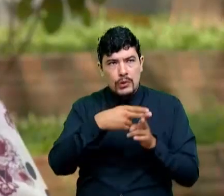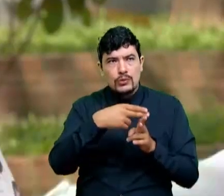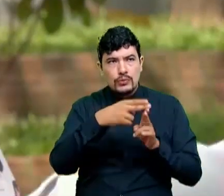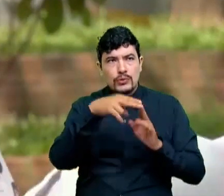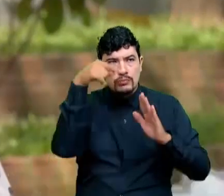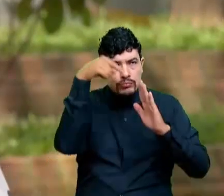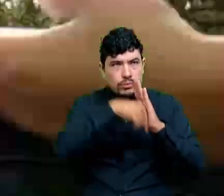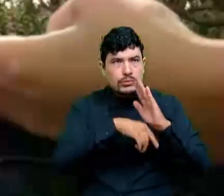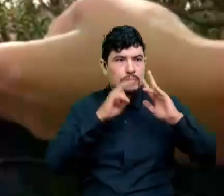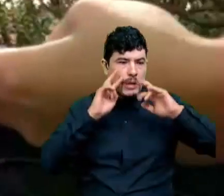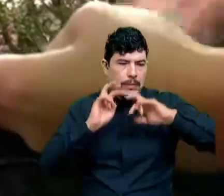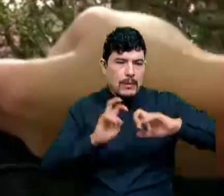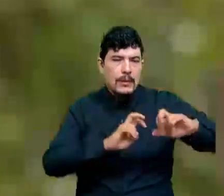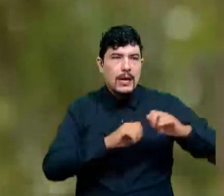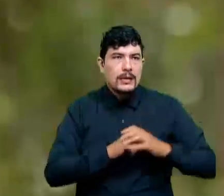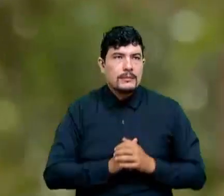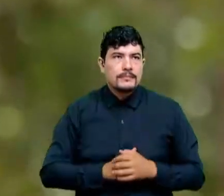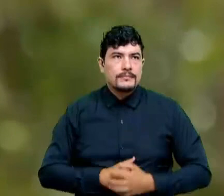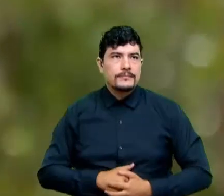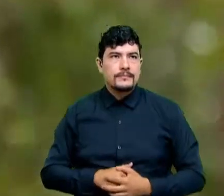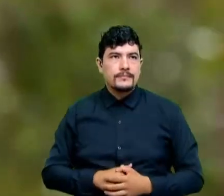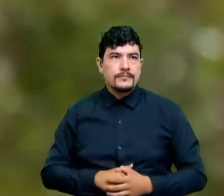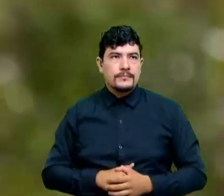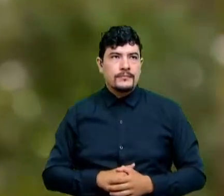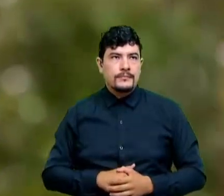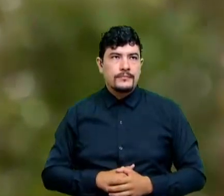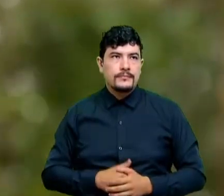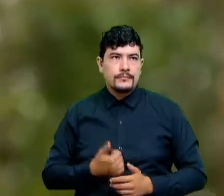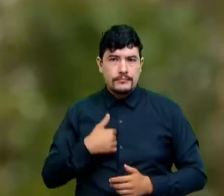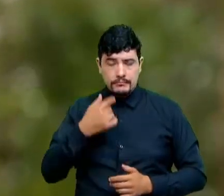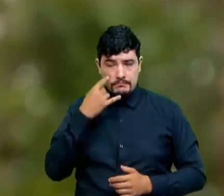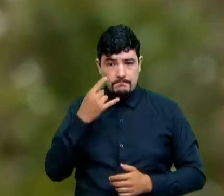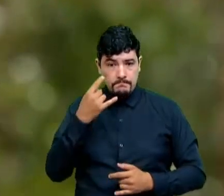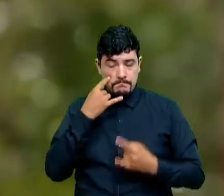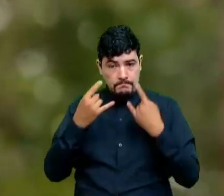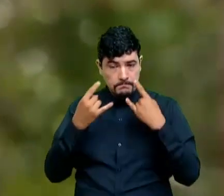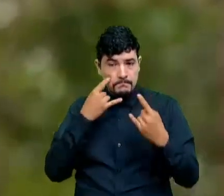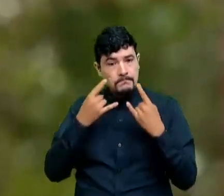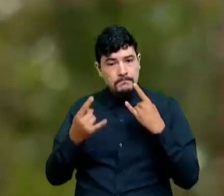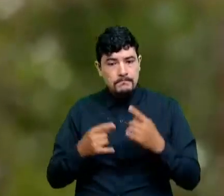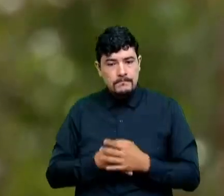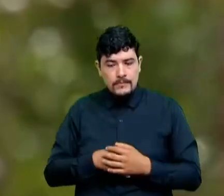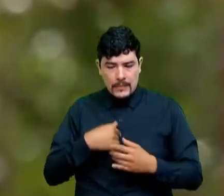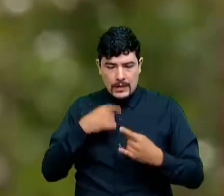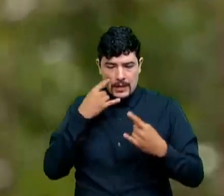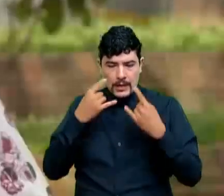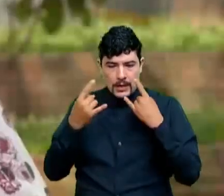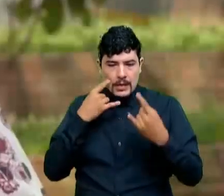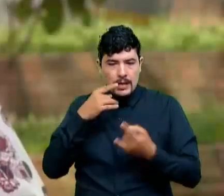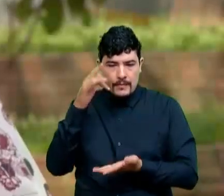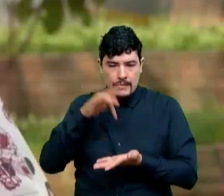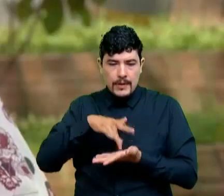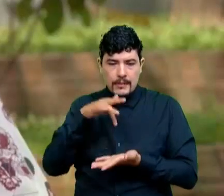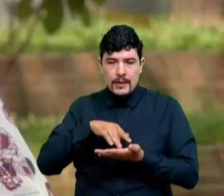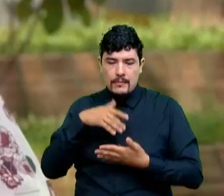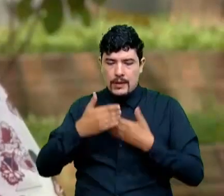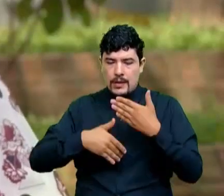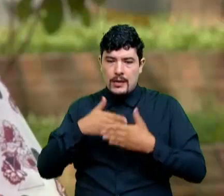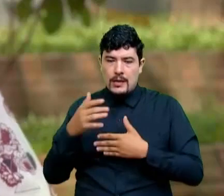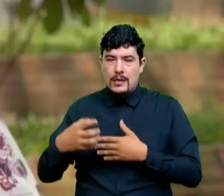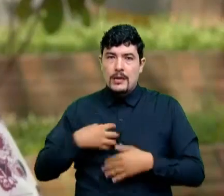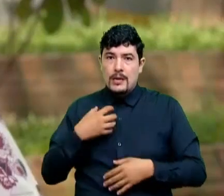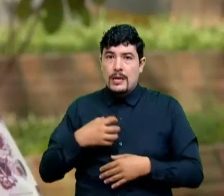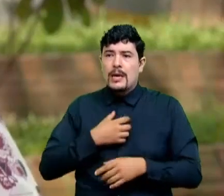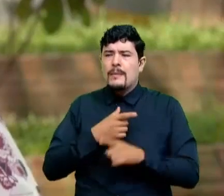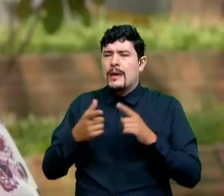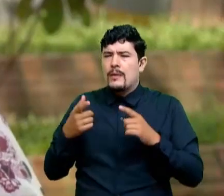próximamente. Y pues, si bien ha sido muy interesante estas competencias en las que he participado,